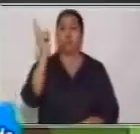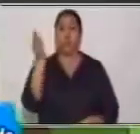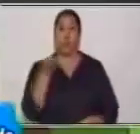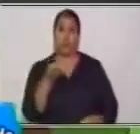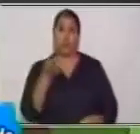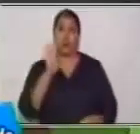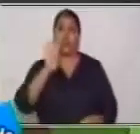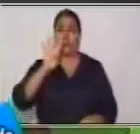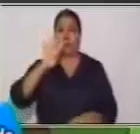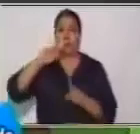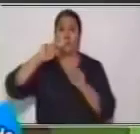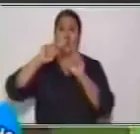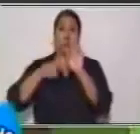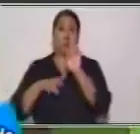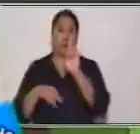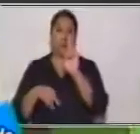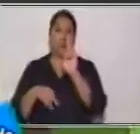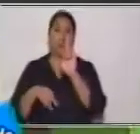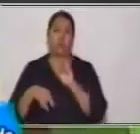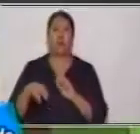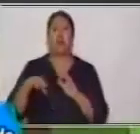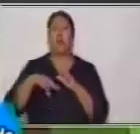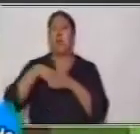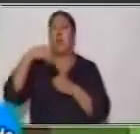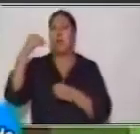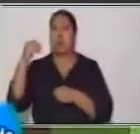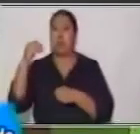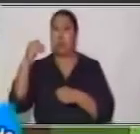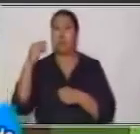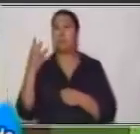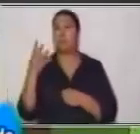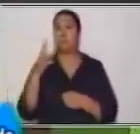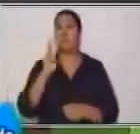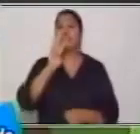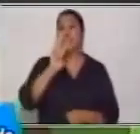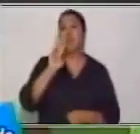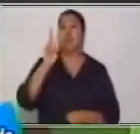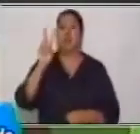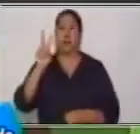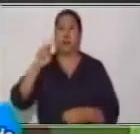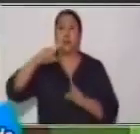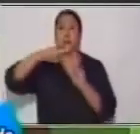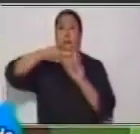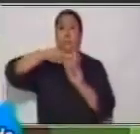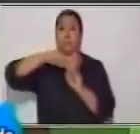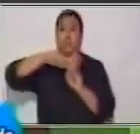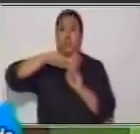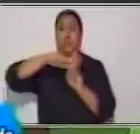5 medios de R es igual a 32 más